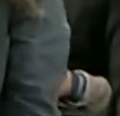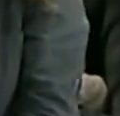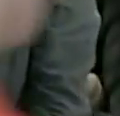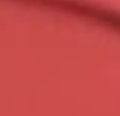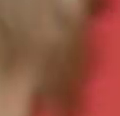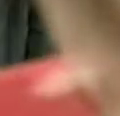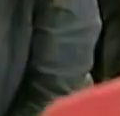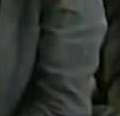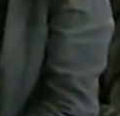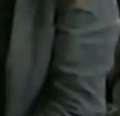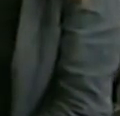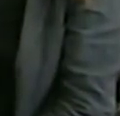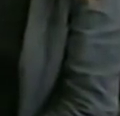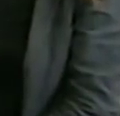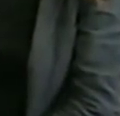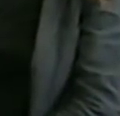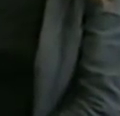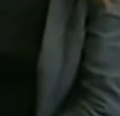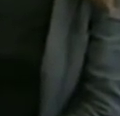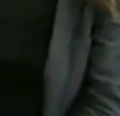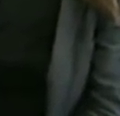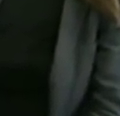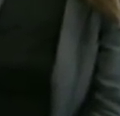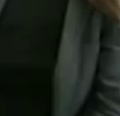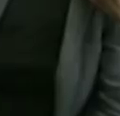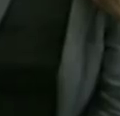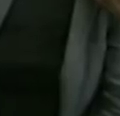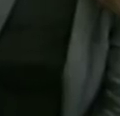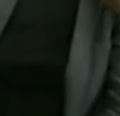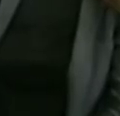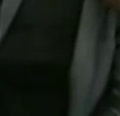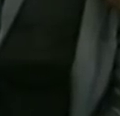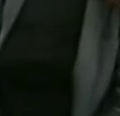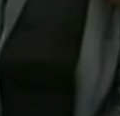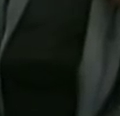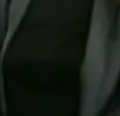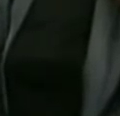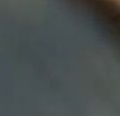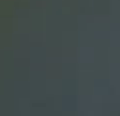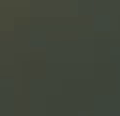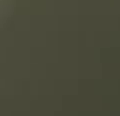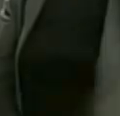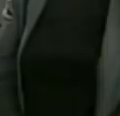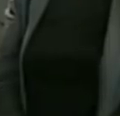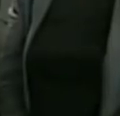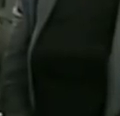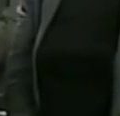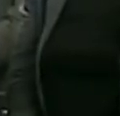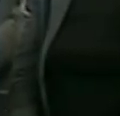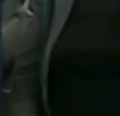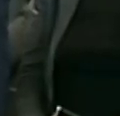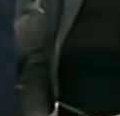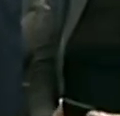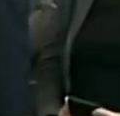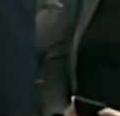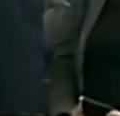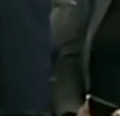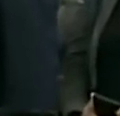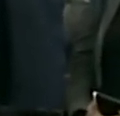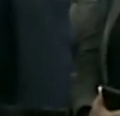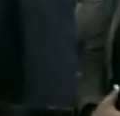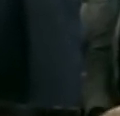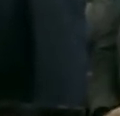Bolivariana de Venezuela, quien ofrecerá una conferencia de prensa a los medios de comunicación nacionales e